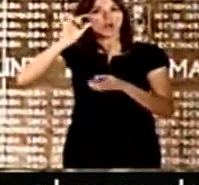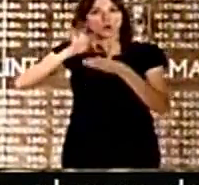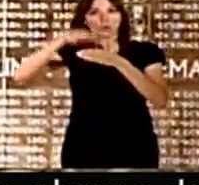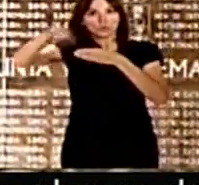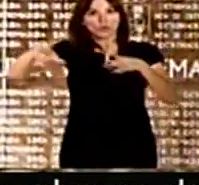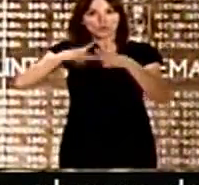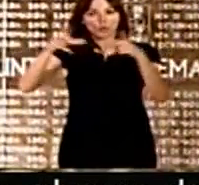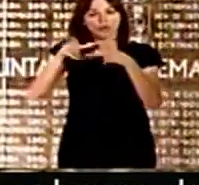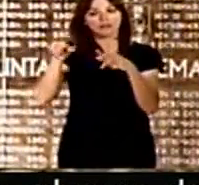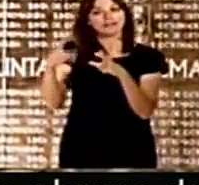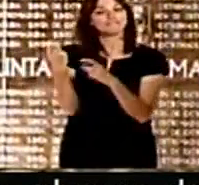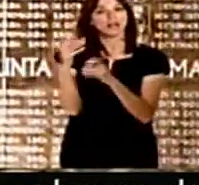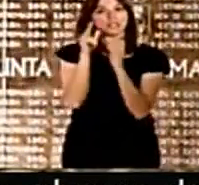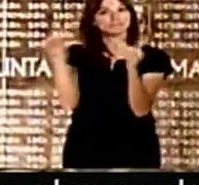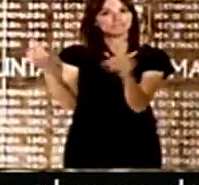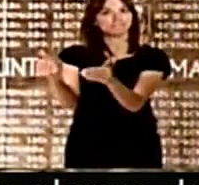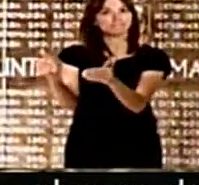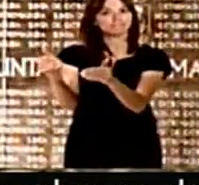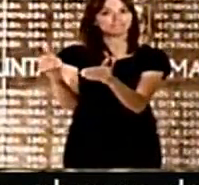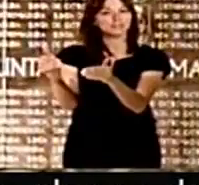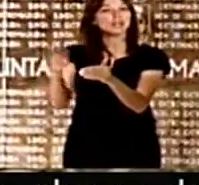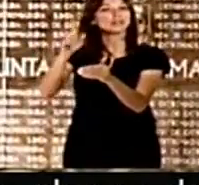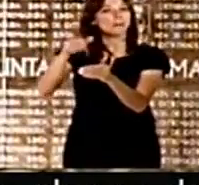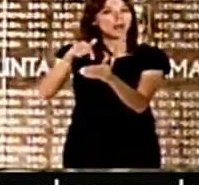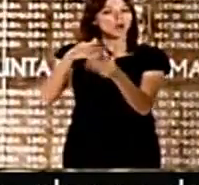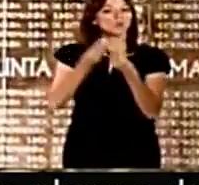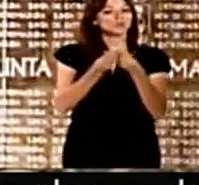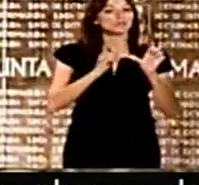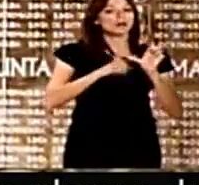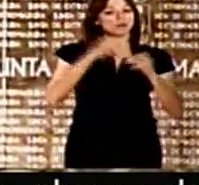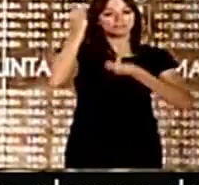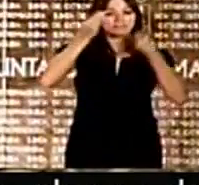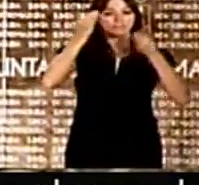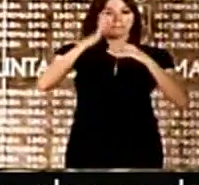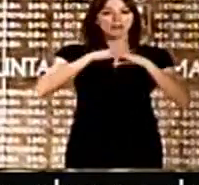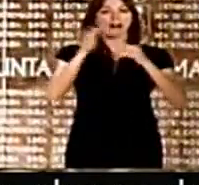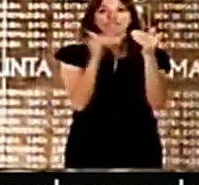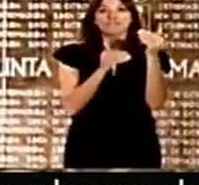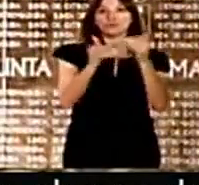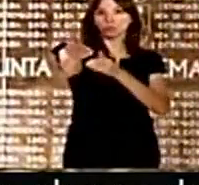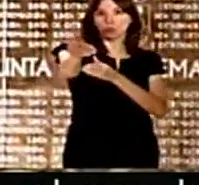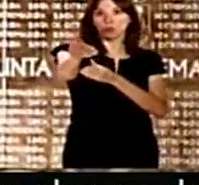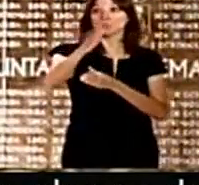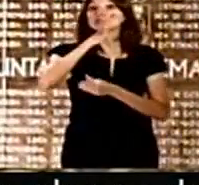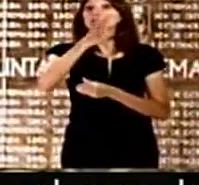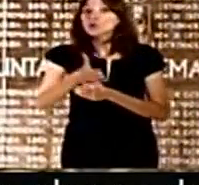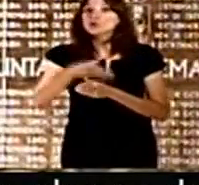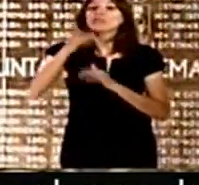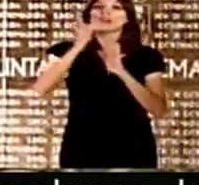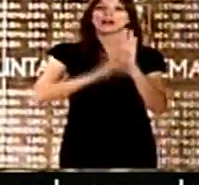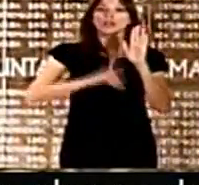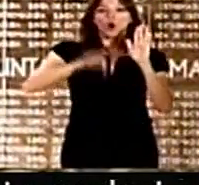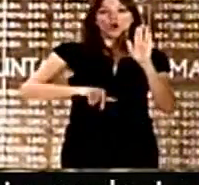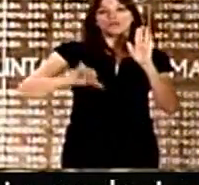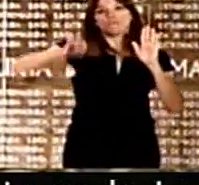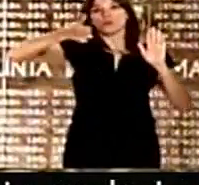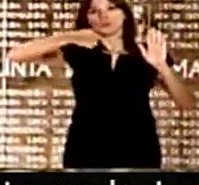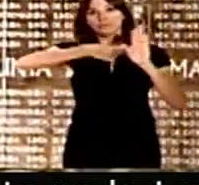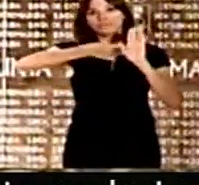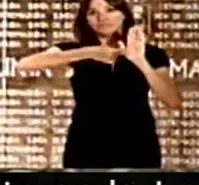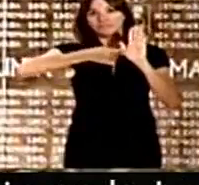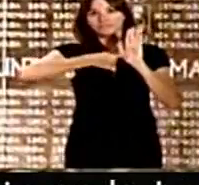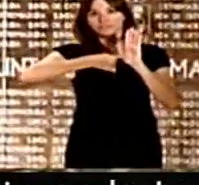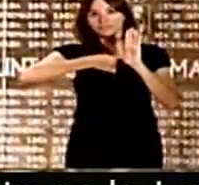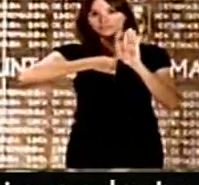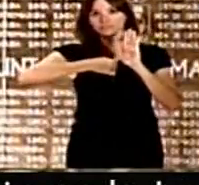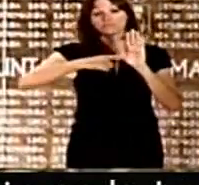tiempo está tomando decisiones con las luces largas puestas. Eso es la ley Legio y eso es el decreto que hoy aprobamos, que incentiven que también